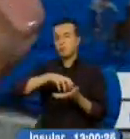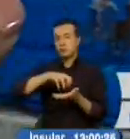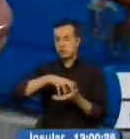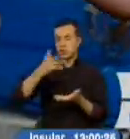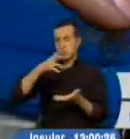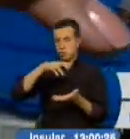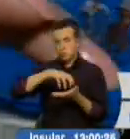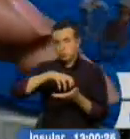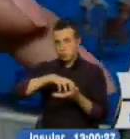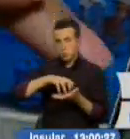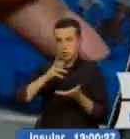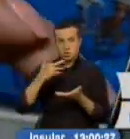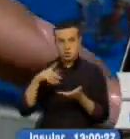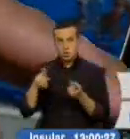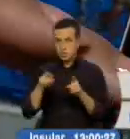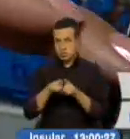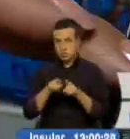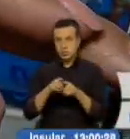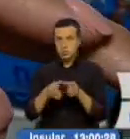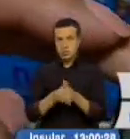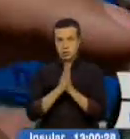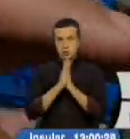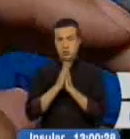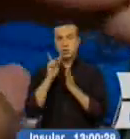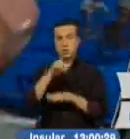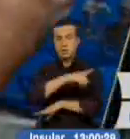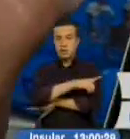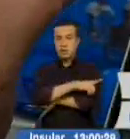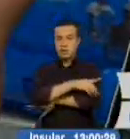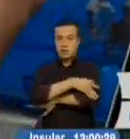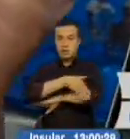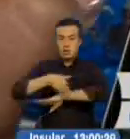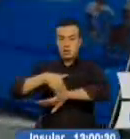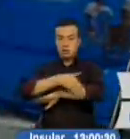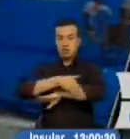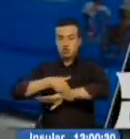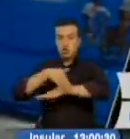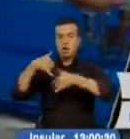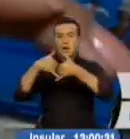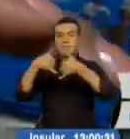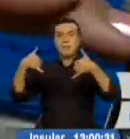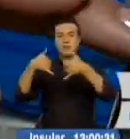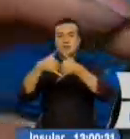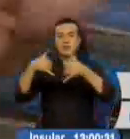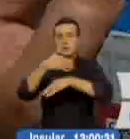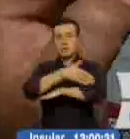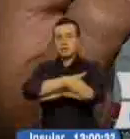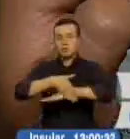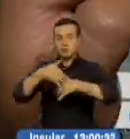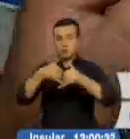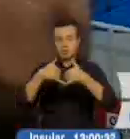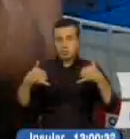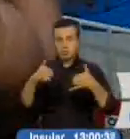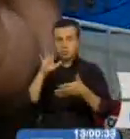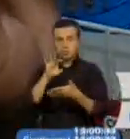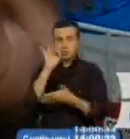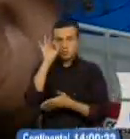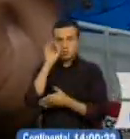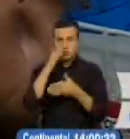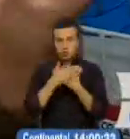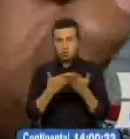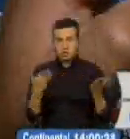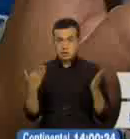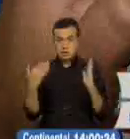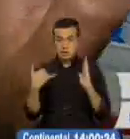esa persona? De la misma manera le va a pedir la dirección, pero del local donde se encuentra. Si yo escojo productos IVA,